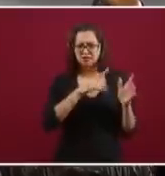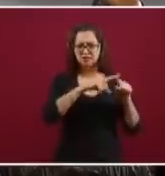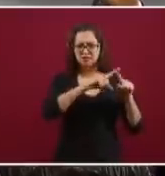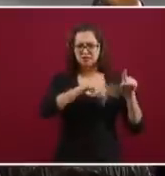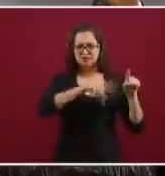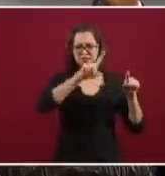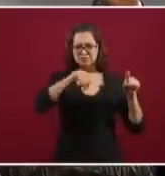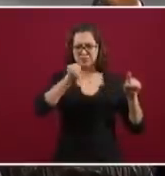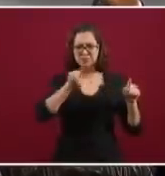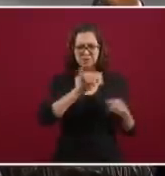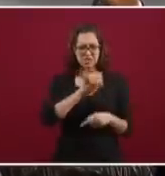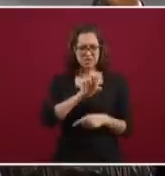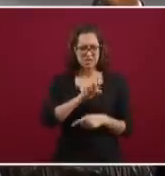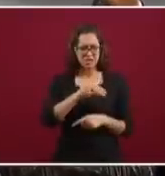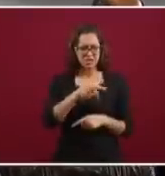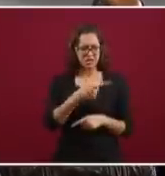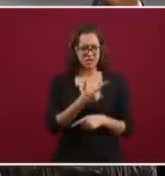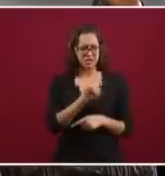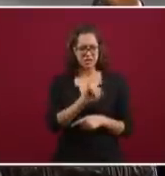Esto no